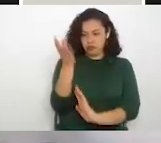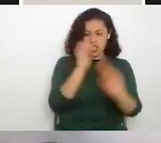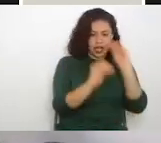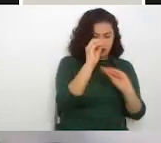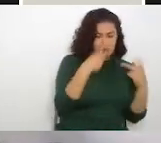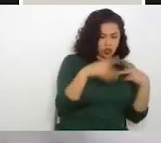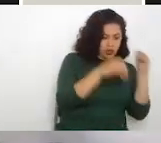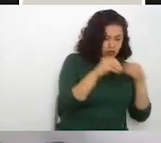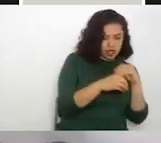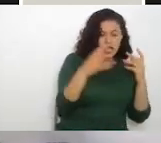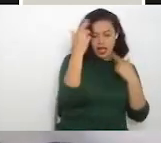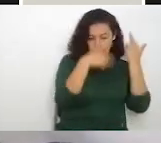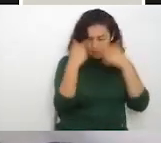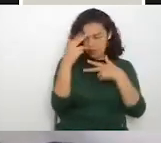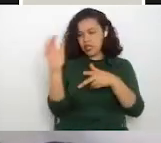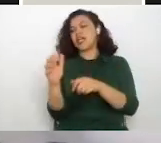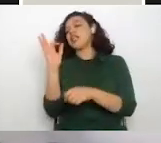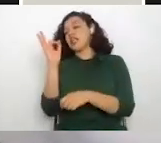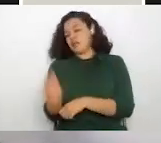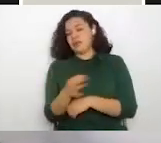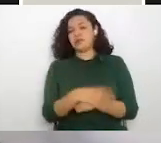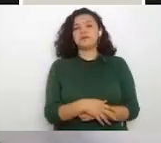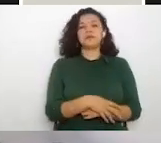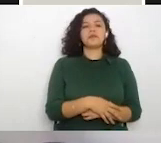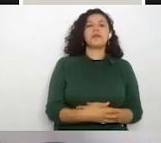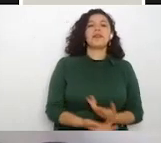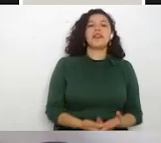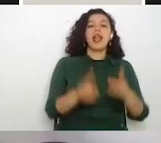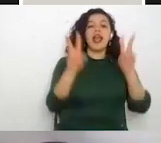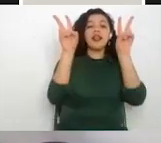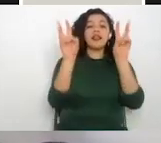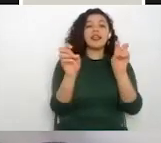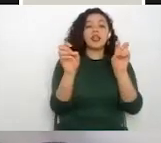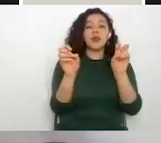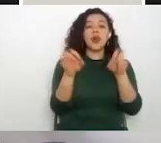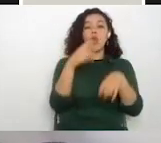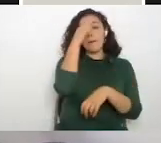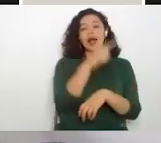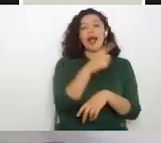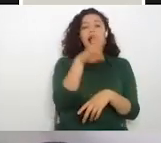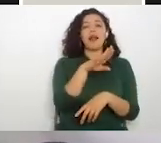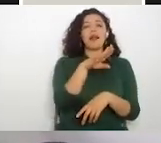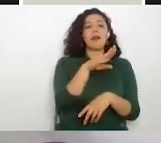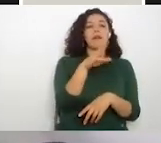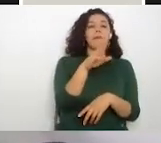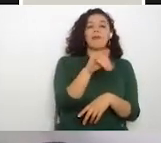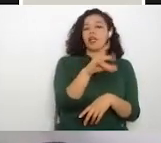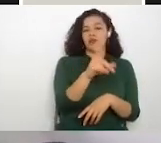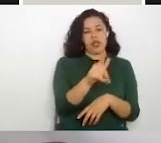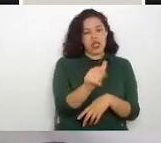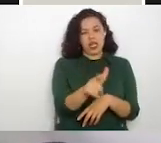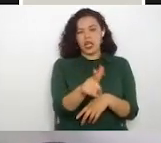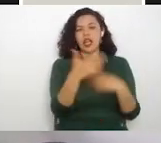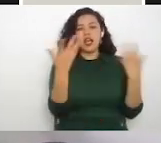autoriza, ¿sí? El título del manual de políticas y procedimientos, la fecha de elaboración o en